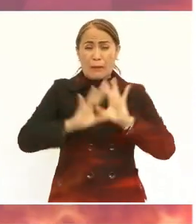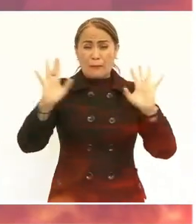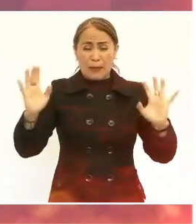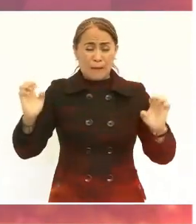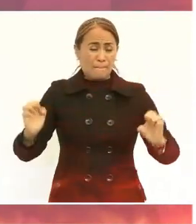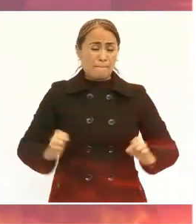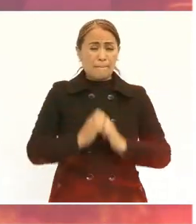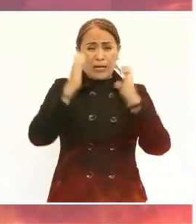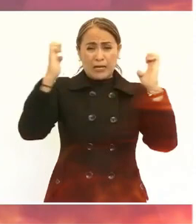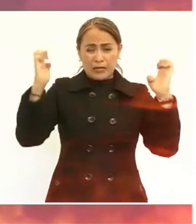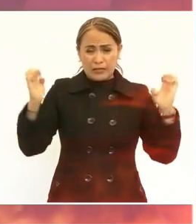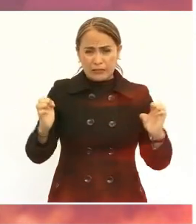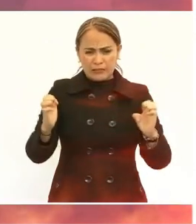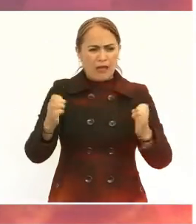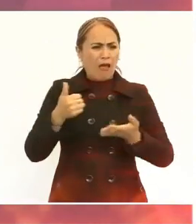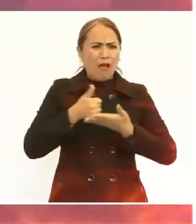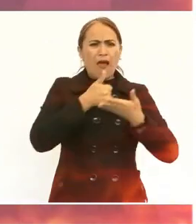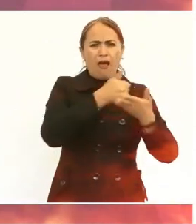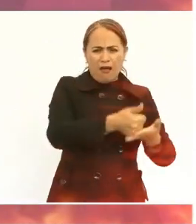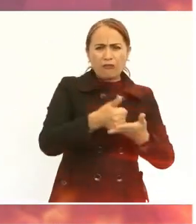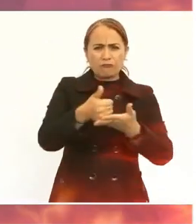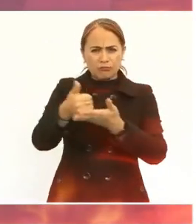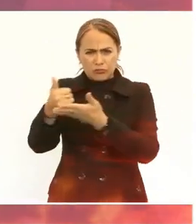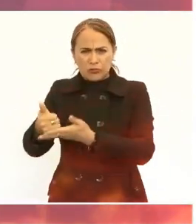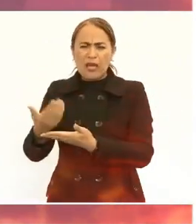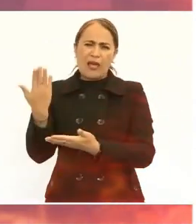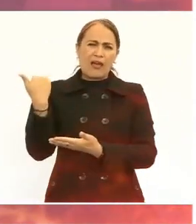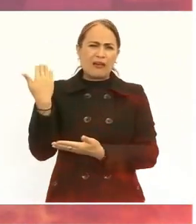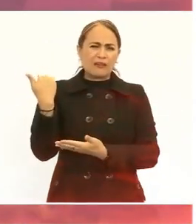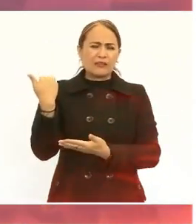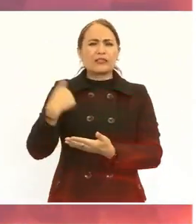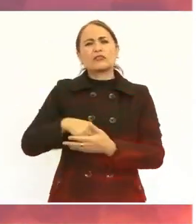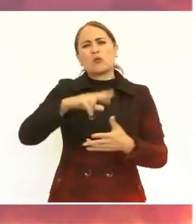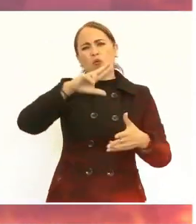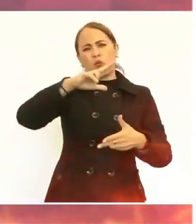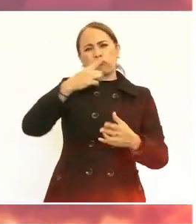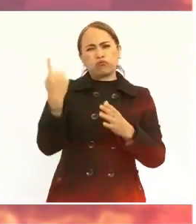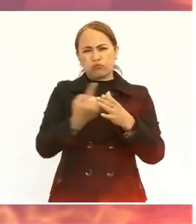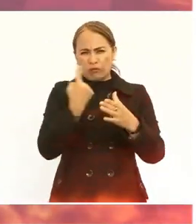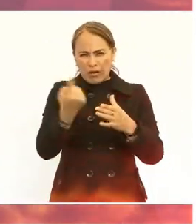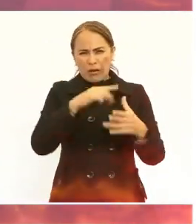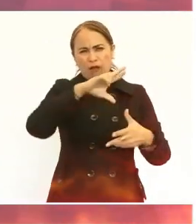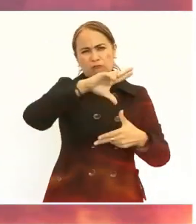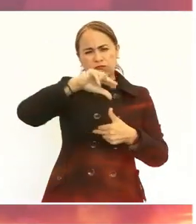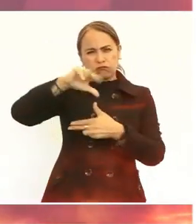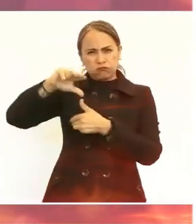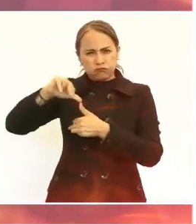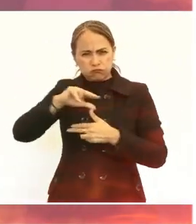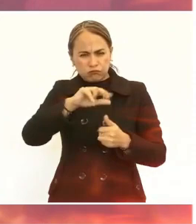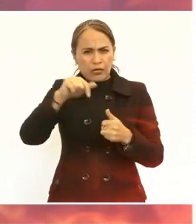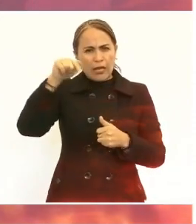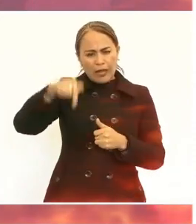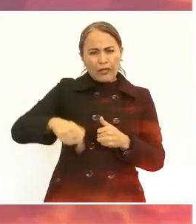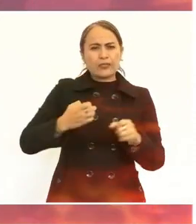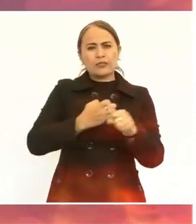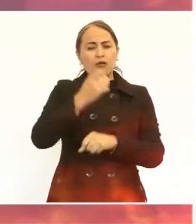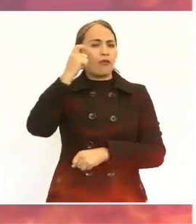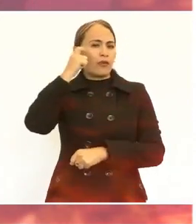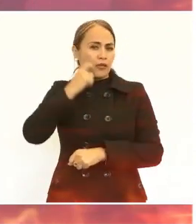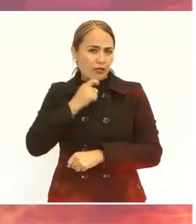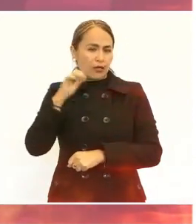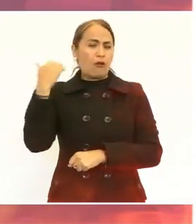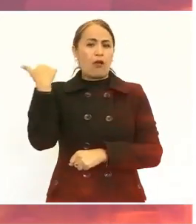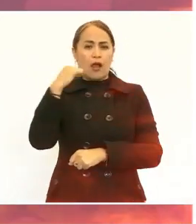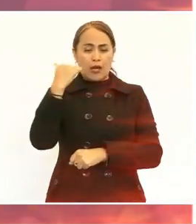estos delincuentes con uniforme que desde que están en las calles de México, después de que los sacó el